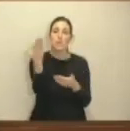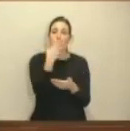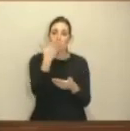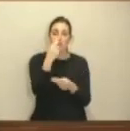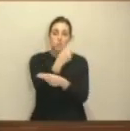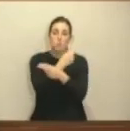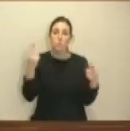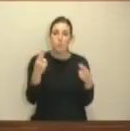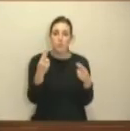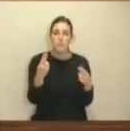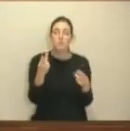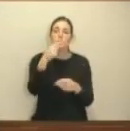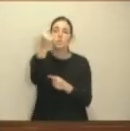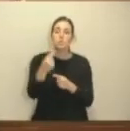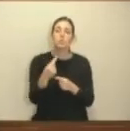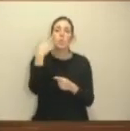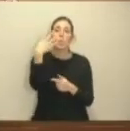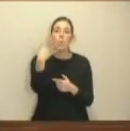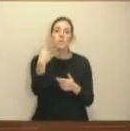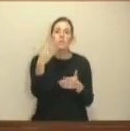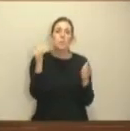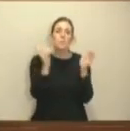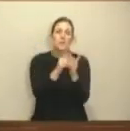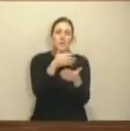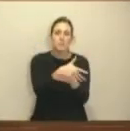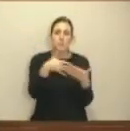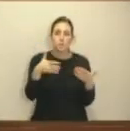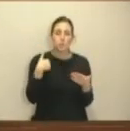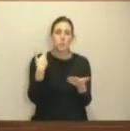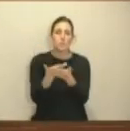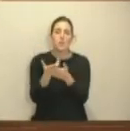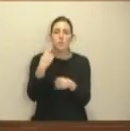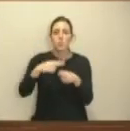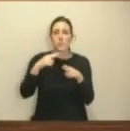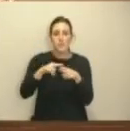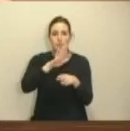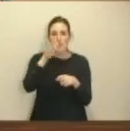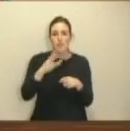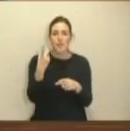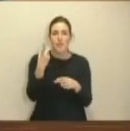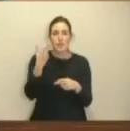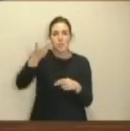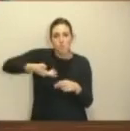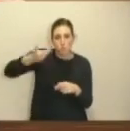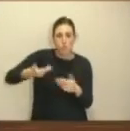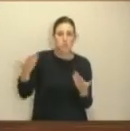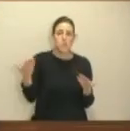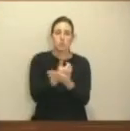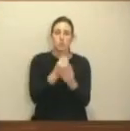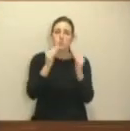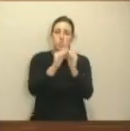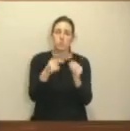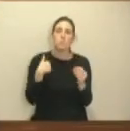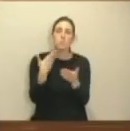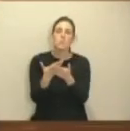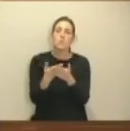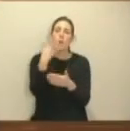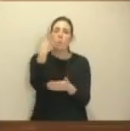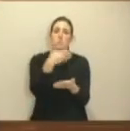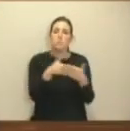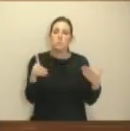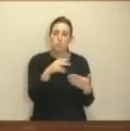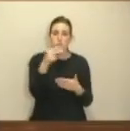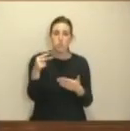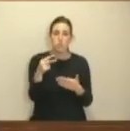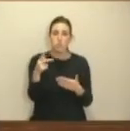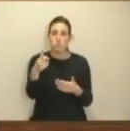4.000 millones. Yo le pedía para una política que me parece fundamental, y todos hemos dicho aquí que era fundamental, le pedía 4 millones y usted me dijo que no tenía